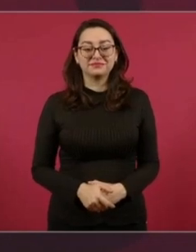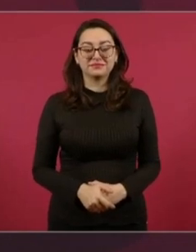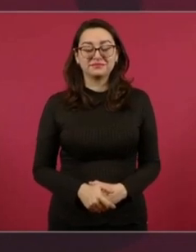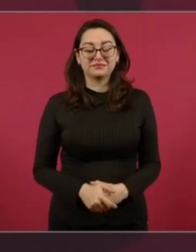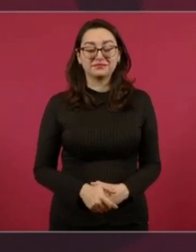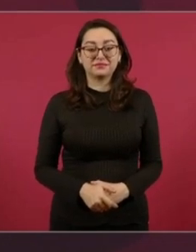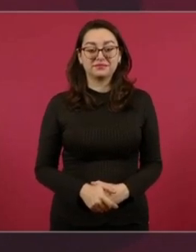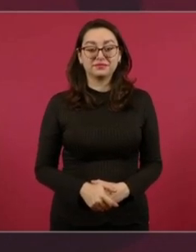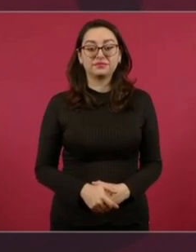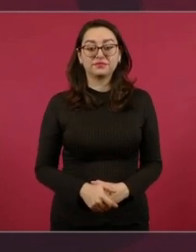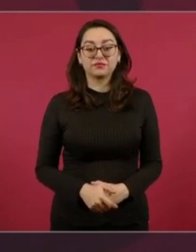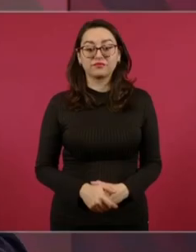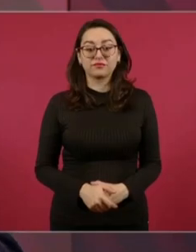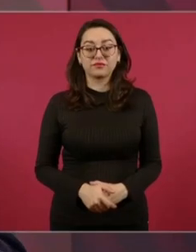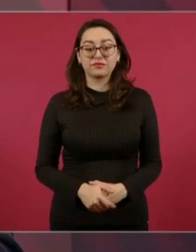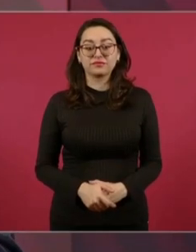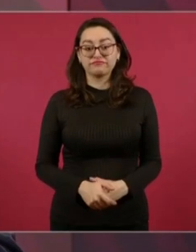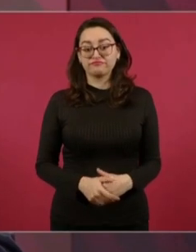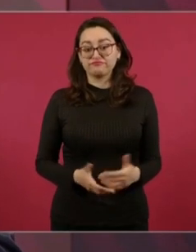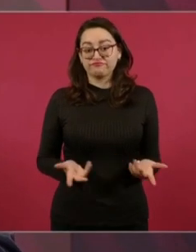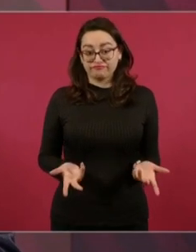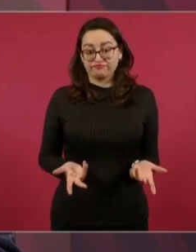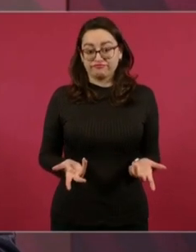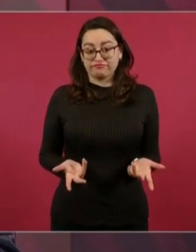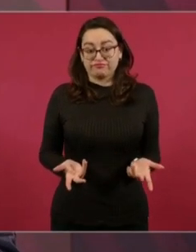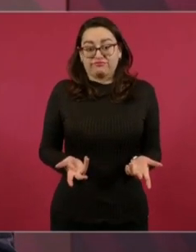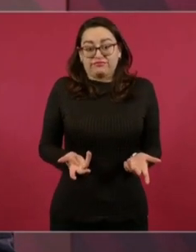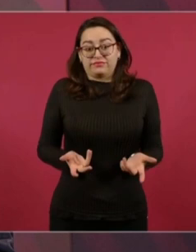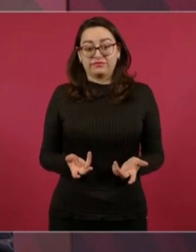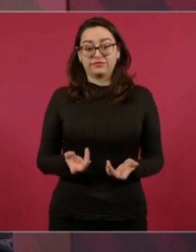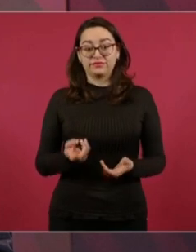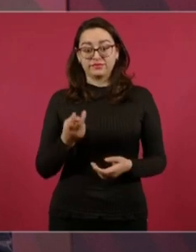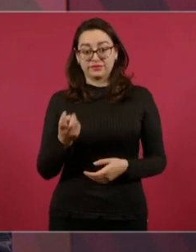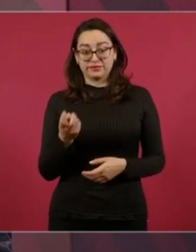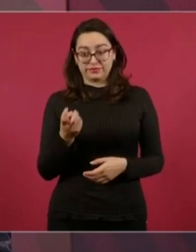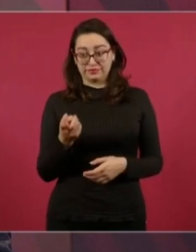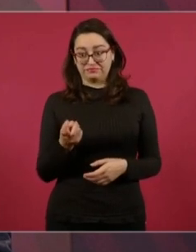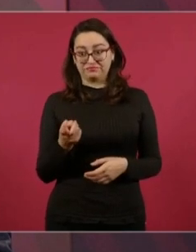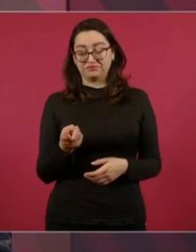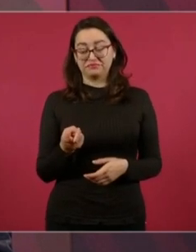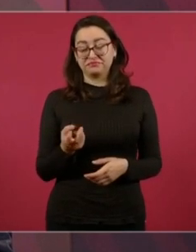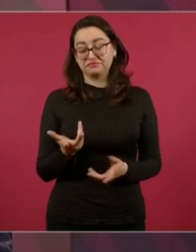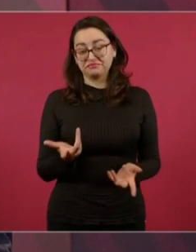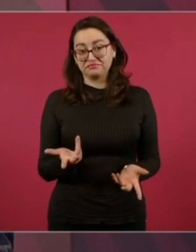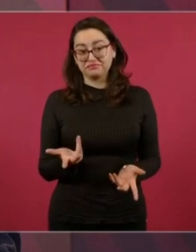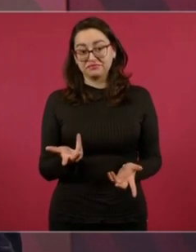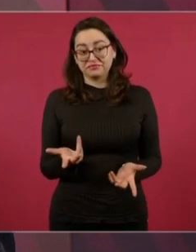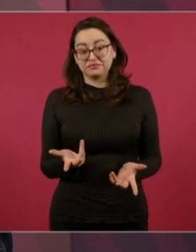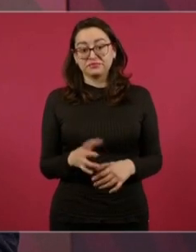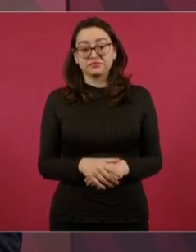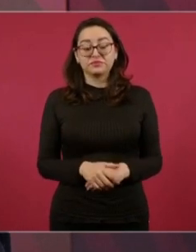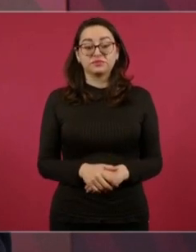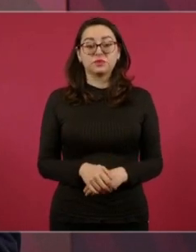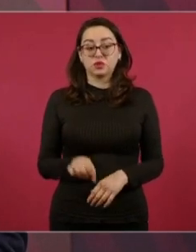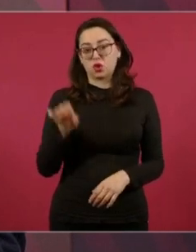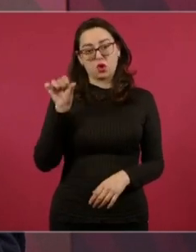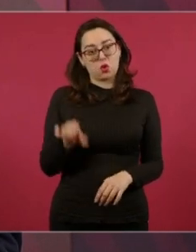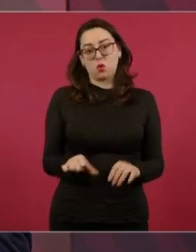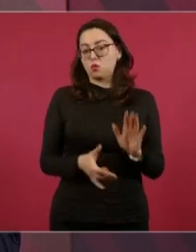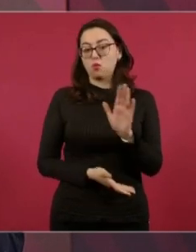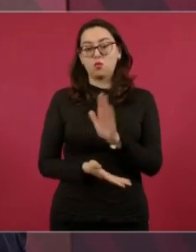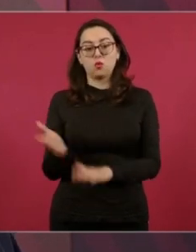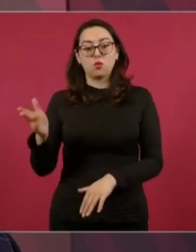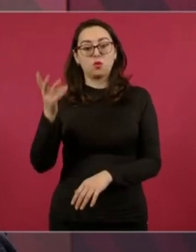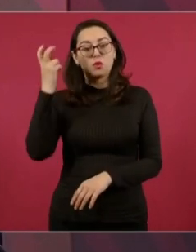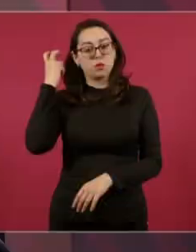Entonces, así están las cosas. Hoy salgo para esta gira